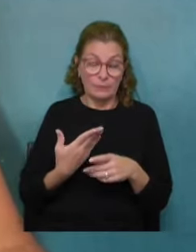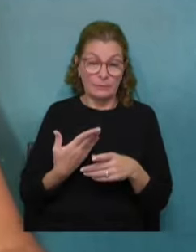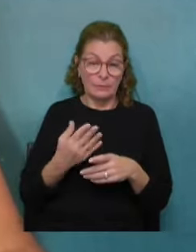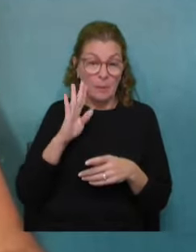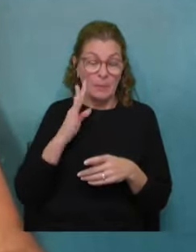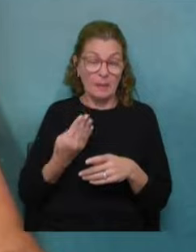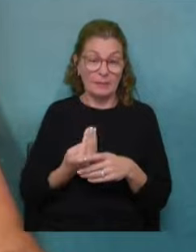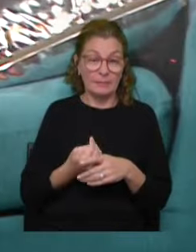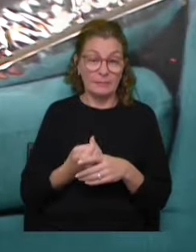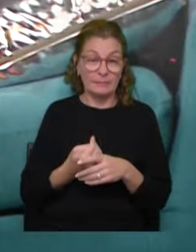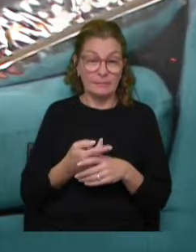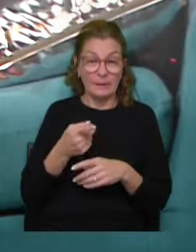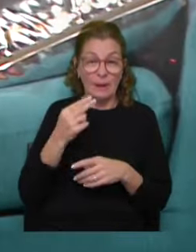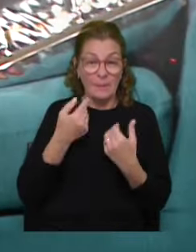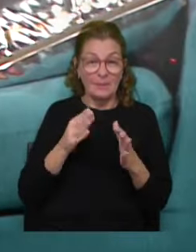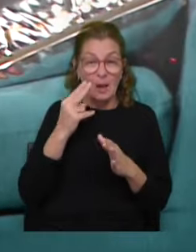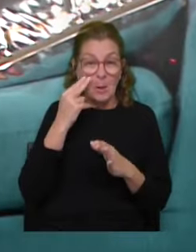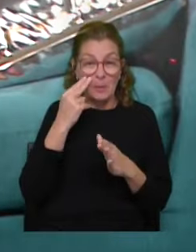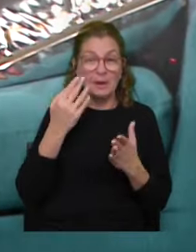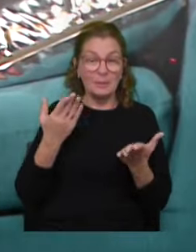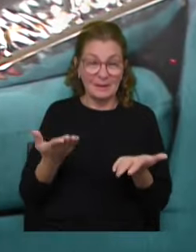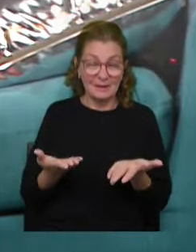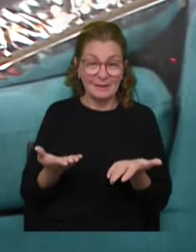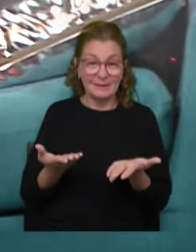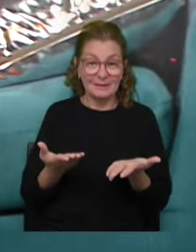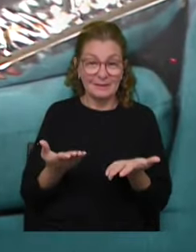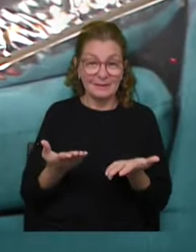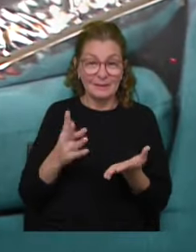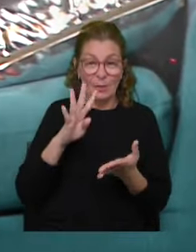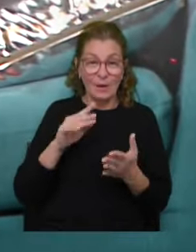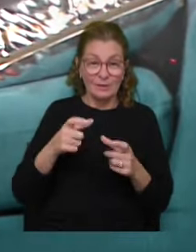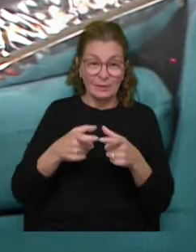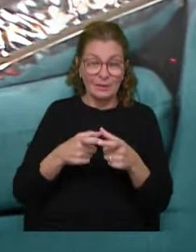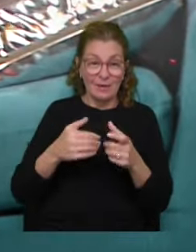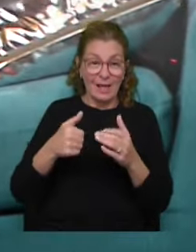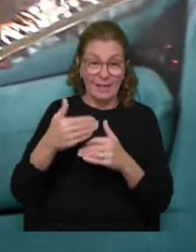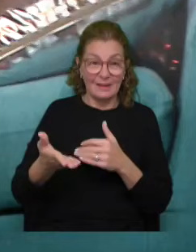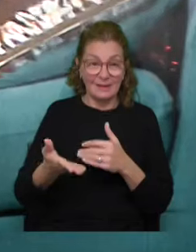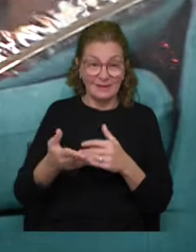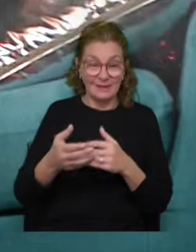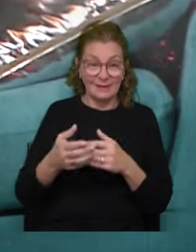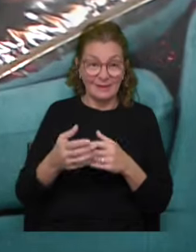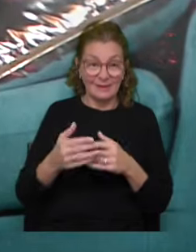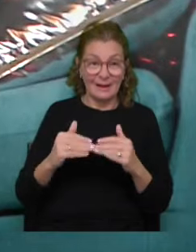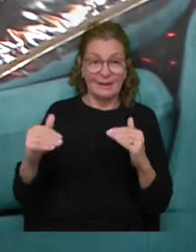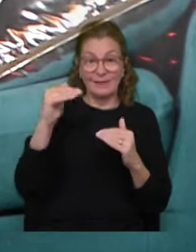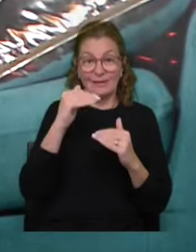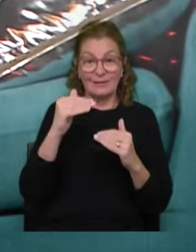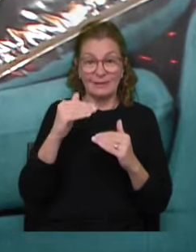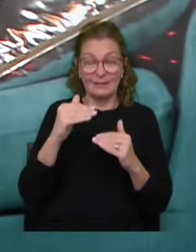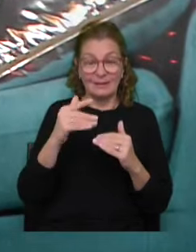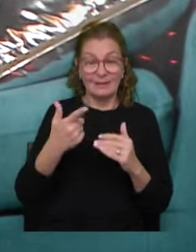parece. Ahí empezaron los problemas después. En el cuarto disco en adelante. Uy, hay que ponerse al nivel. No,